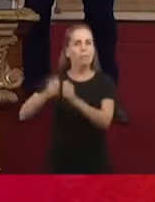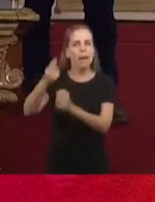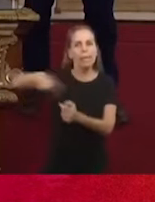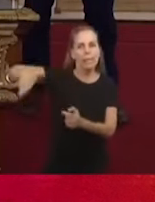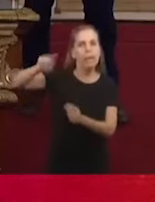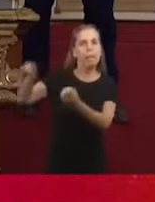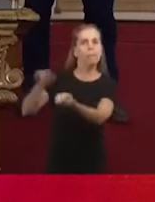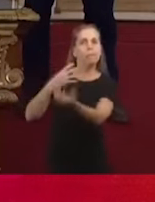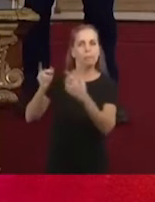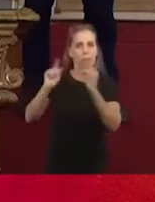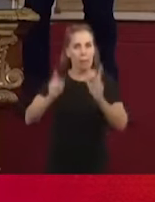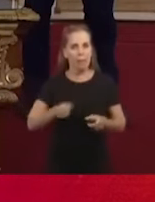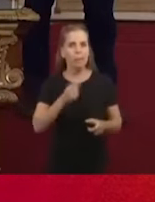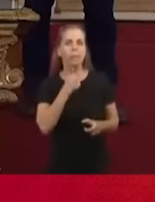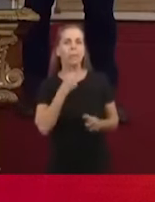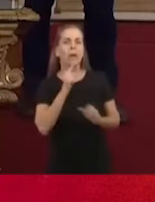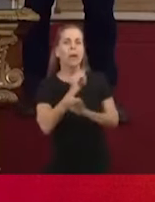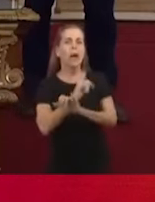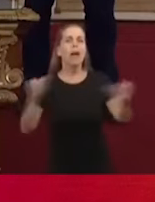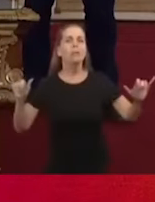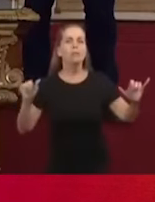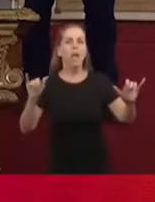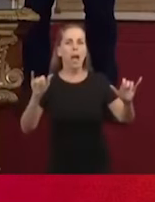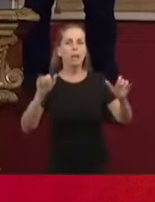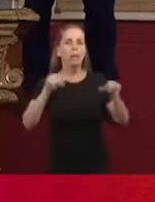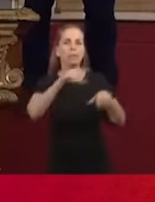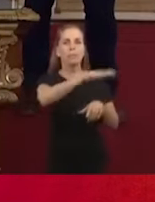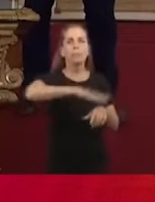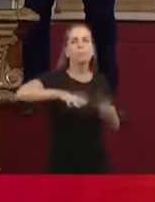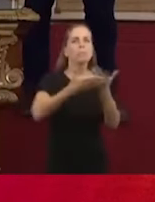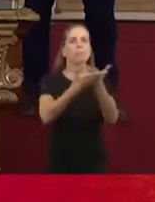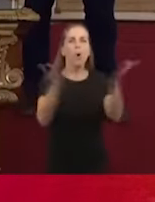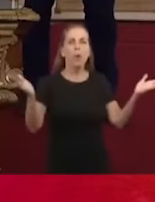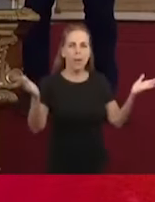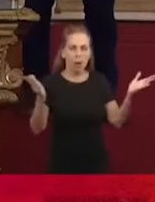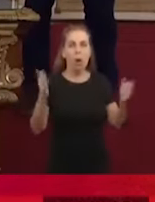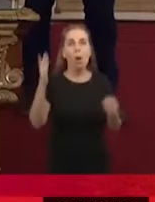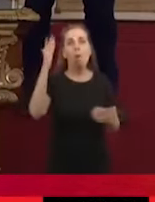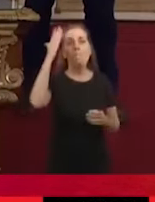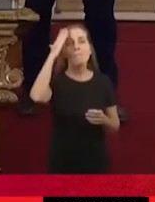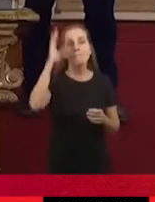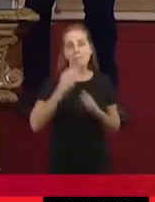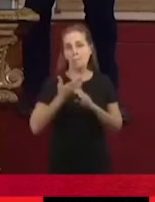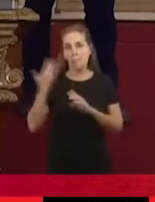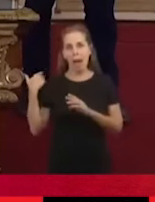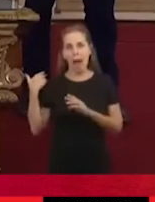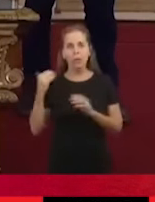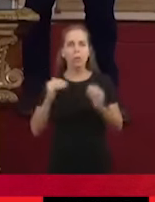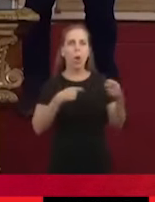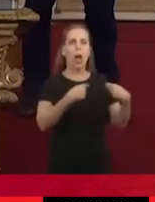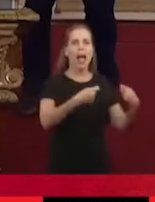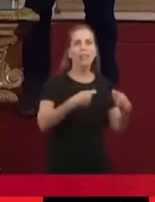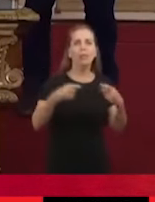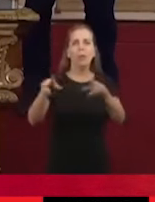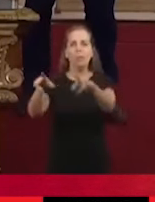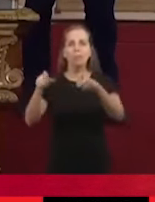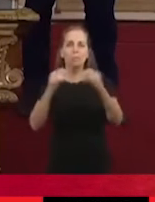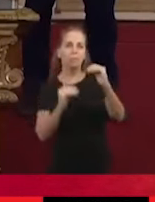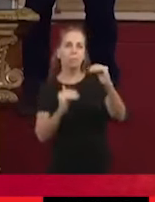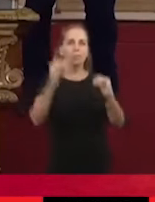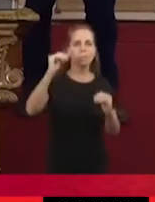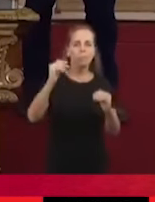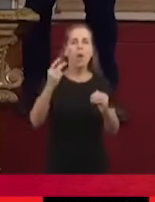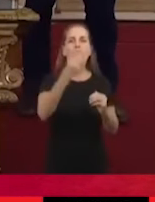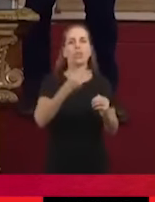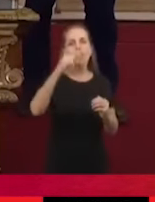hace unos meses y, bueno, volvieron, pero, bueno, el espíritu es el mismo, ¿no? Una ley que pretende